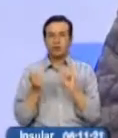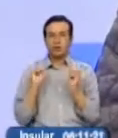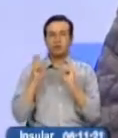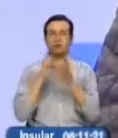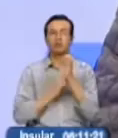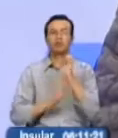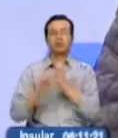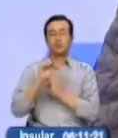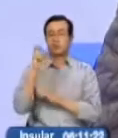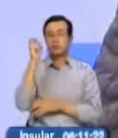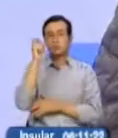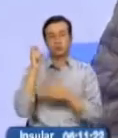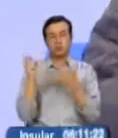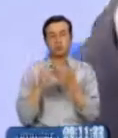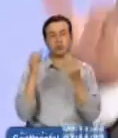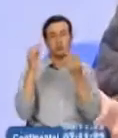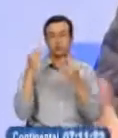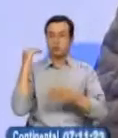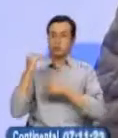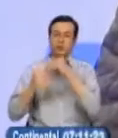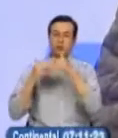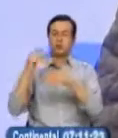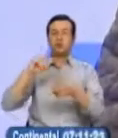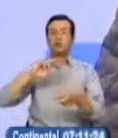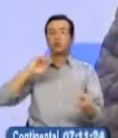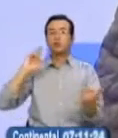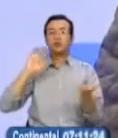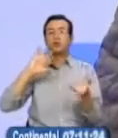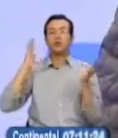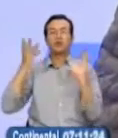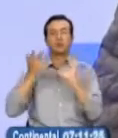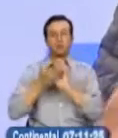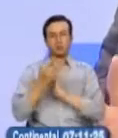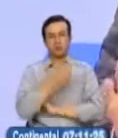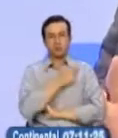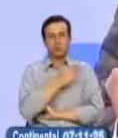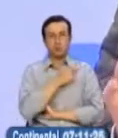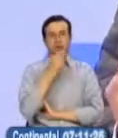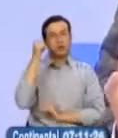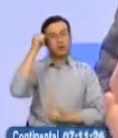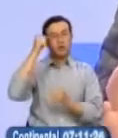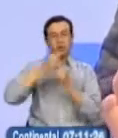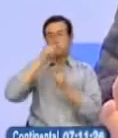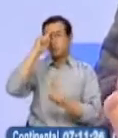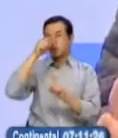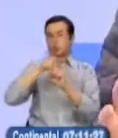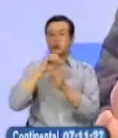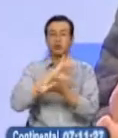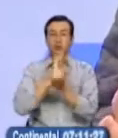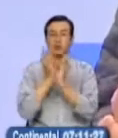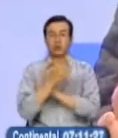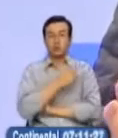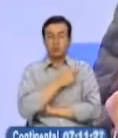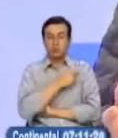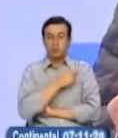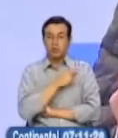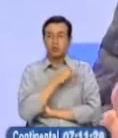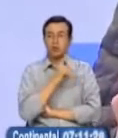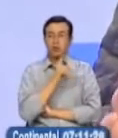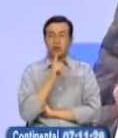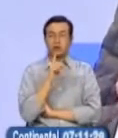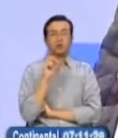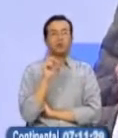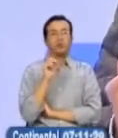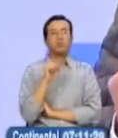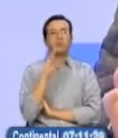que necesitamos para seguir avanzando en la transformación no universitaria. Acordémonos que el fin no es la transformación de la universidad. El fin